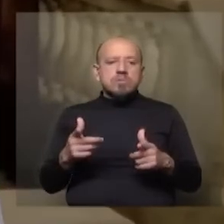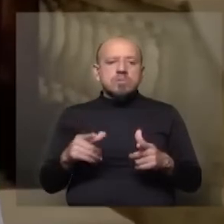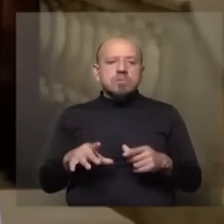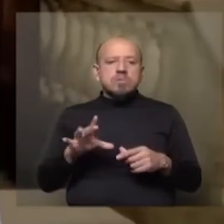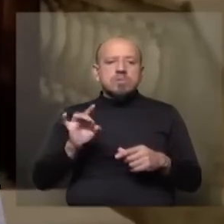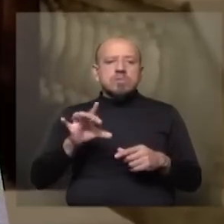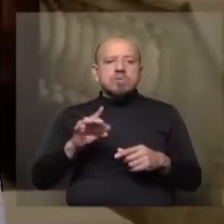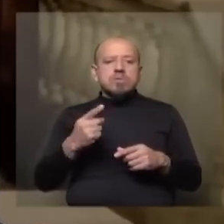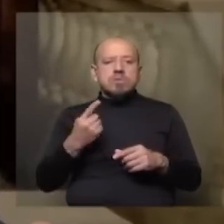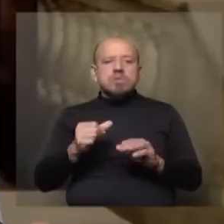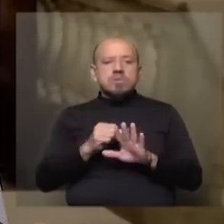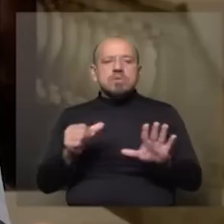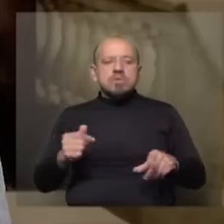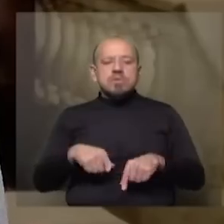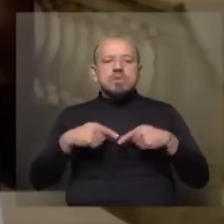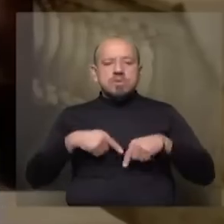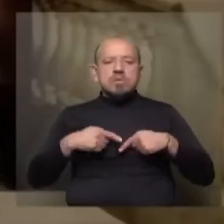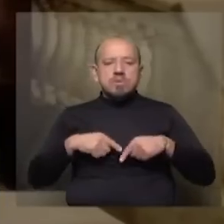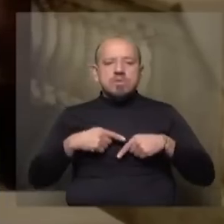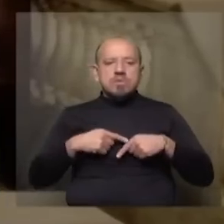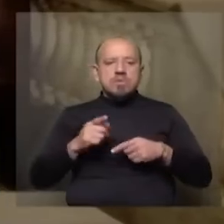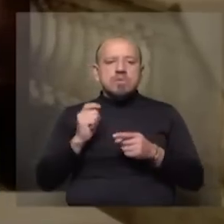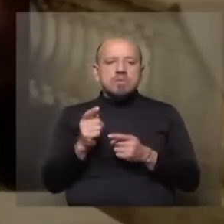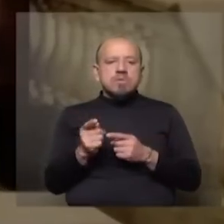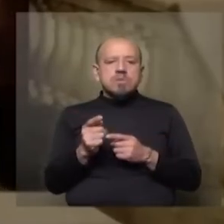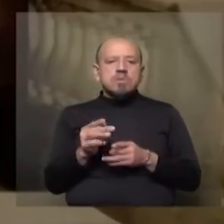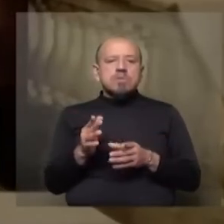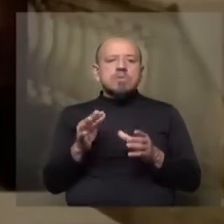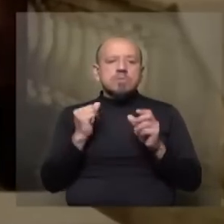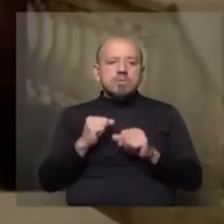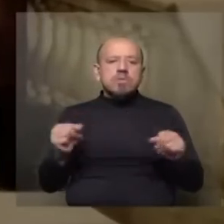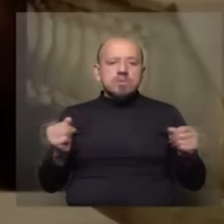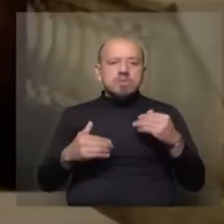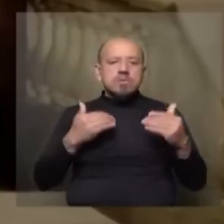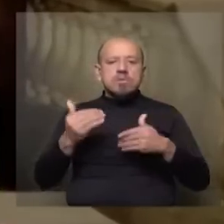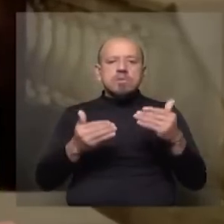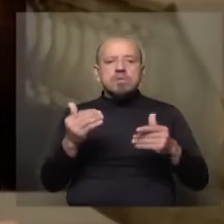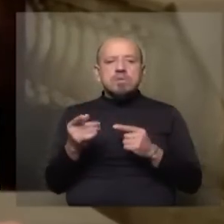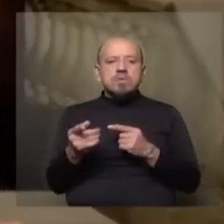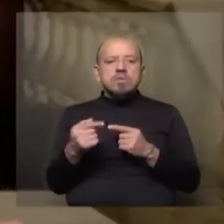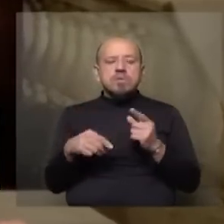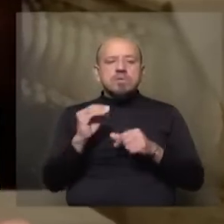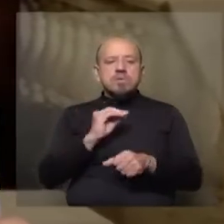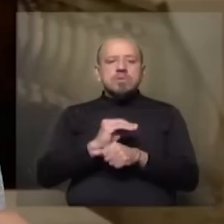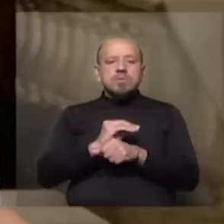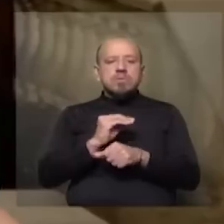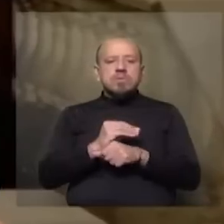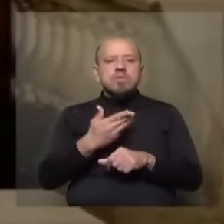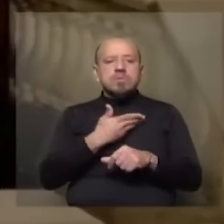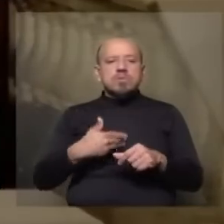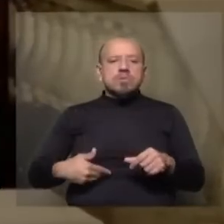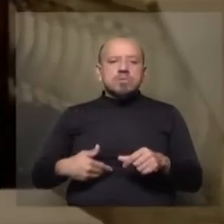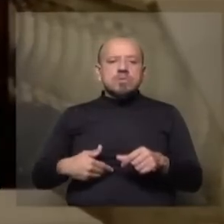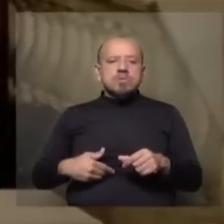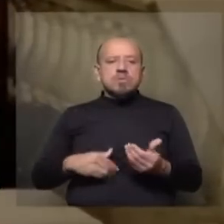16 intendencias independientemente quién sea el gobierno Nacional de poder este avanzar en una en una cultura de gobernabilidad departamental